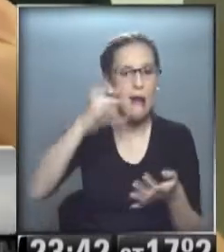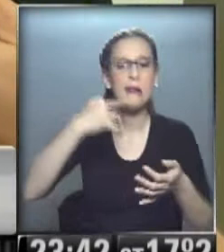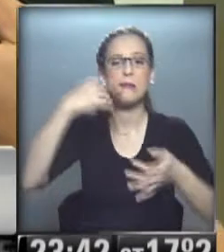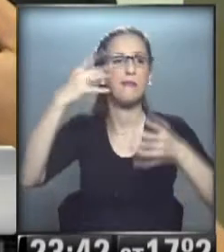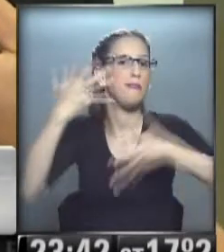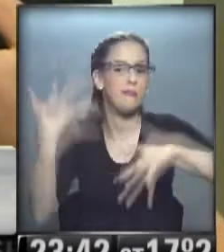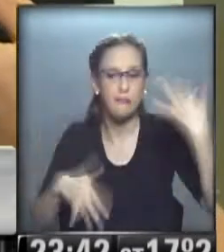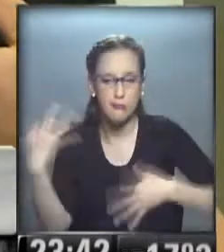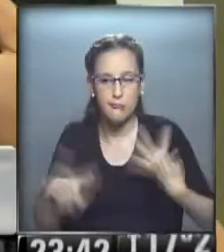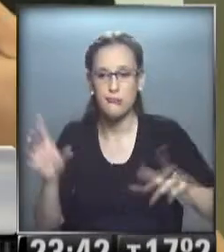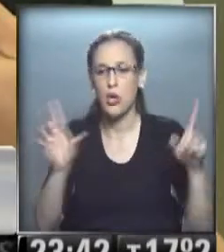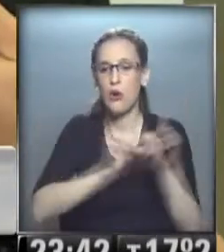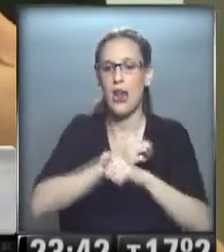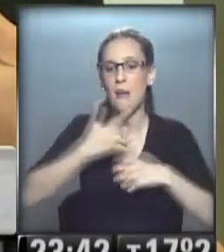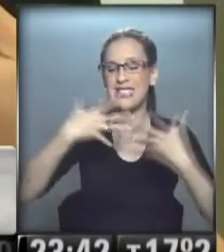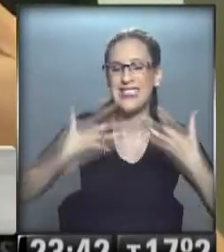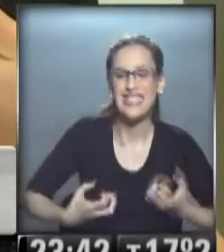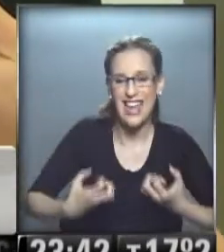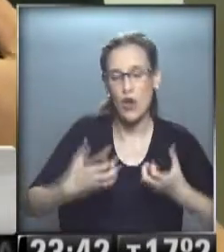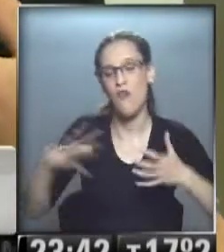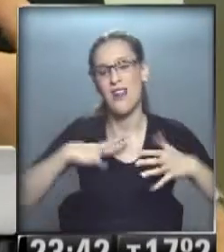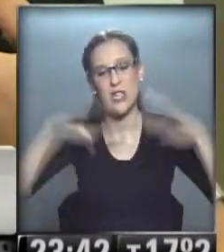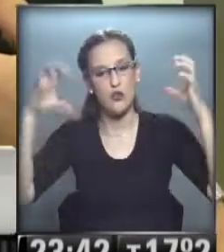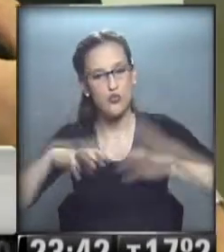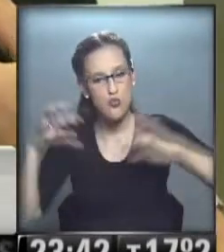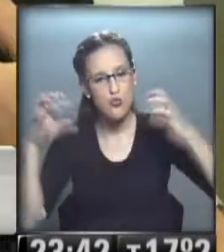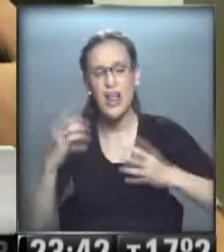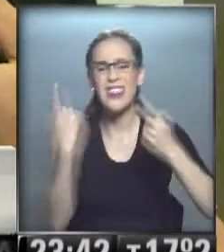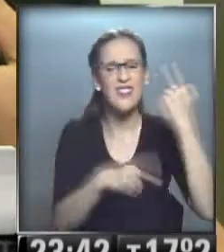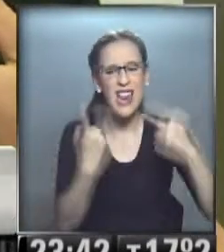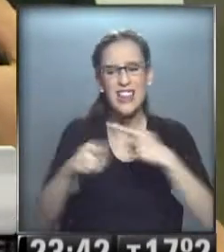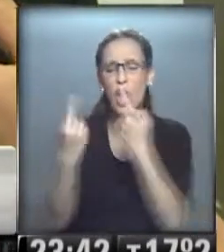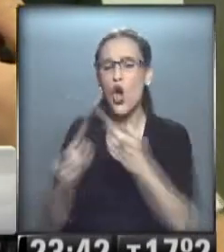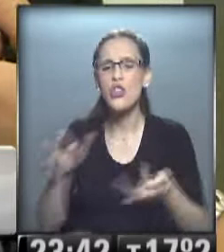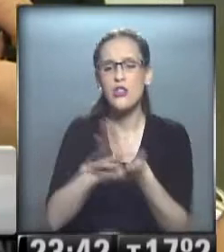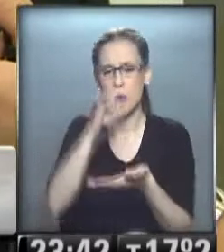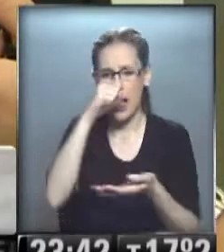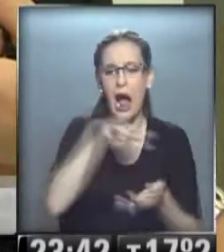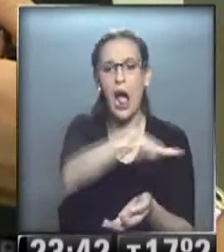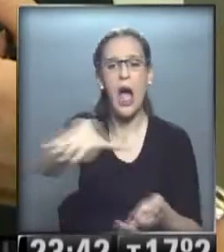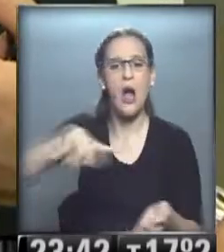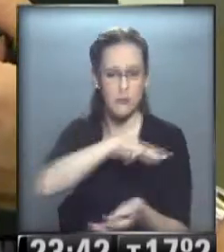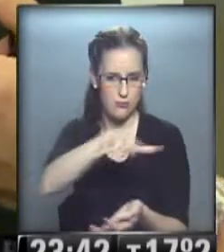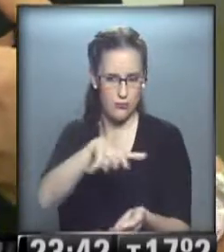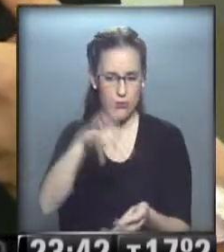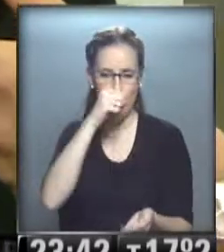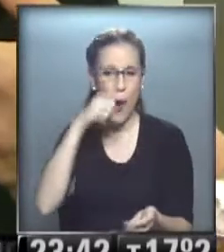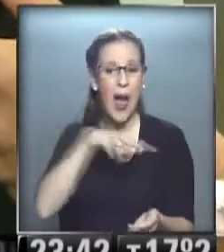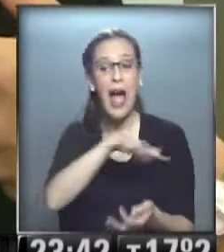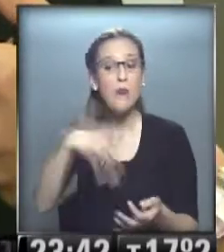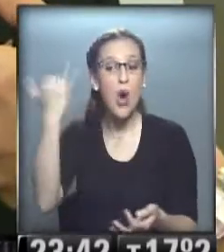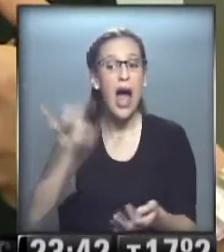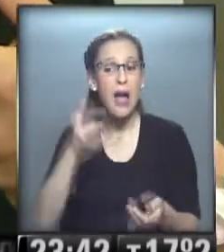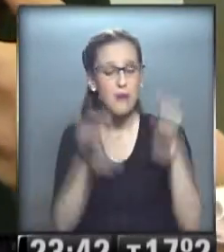agropecuarias, los problemas de competitividad, las distintas realidades del campo argentino. Digo, campo somos, hay